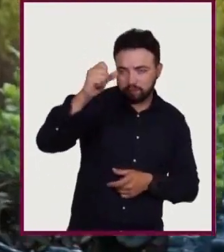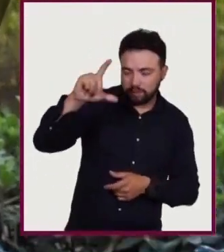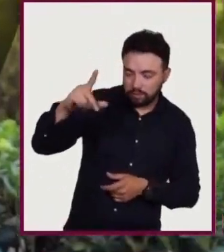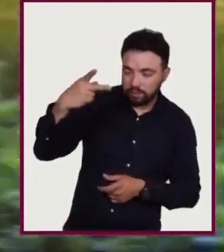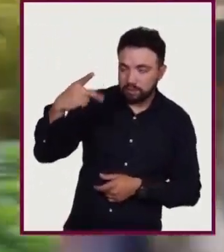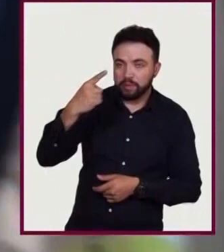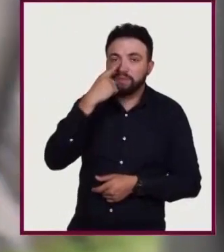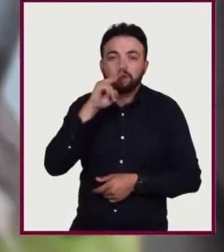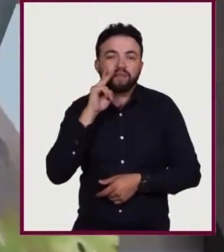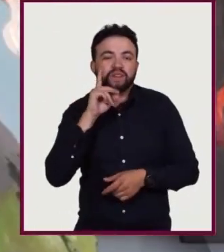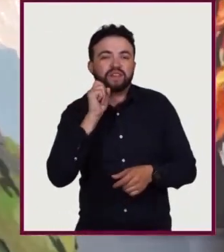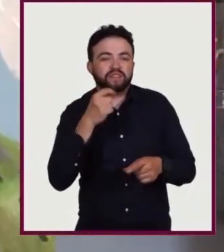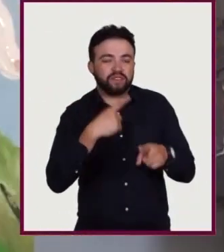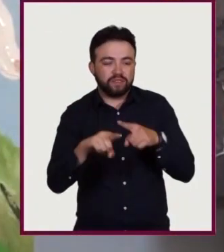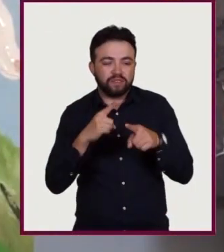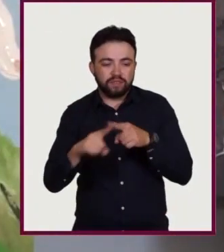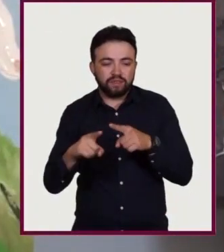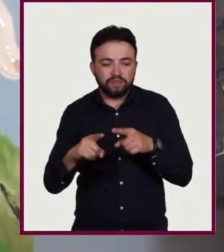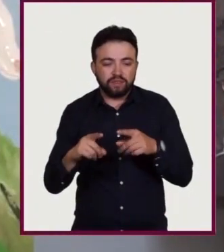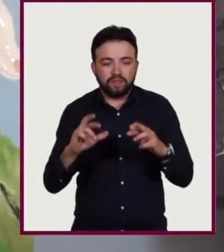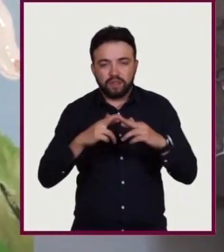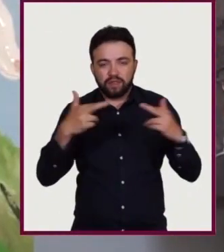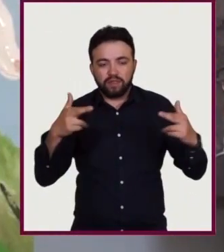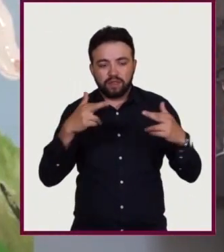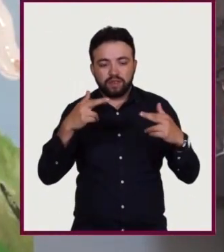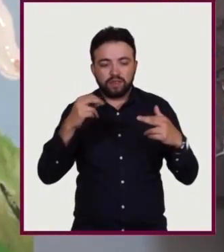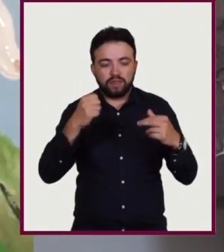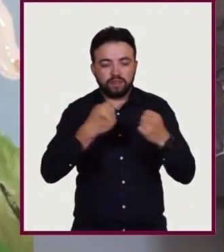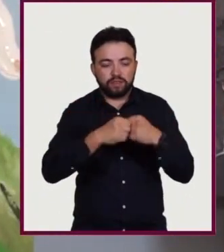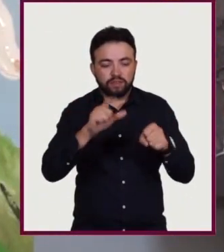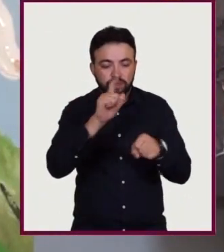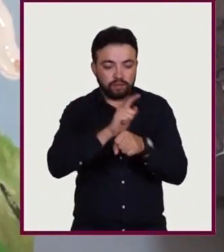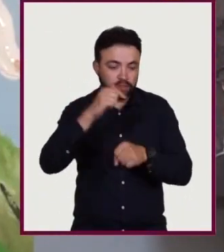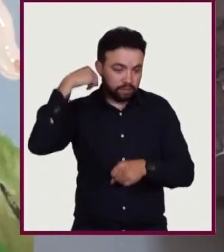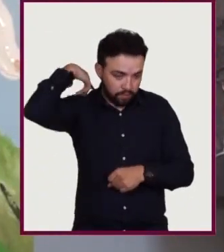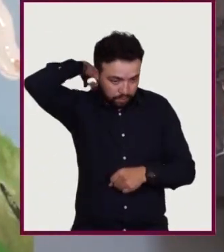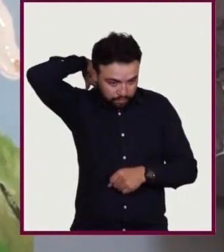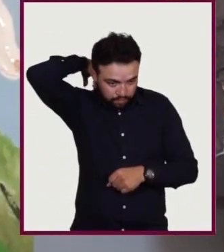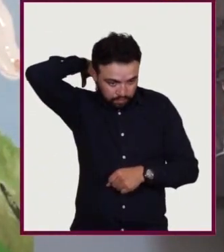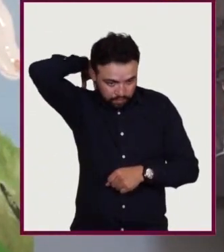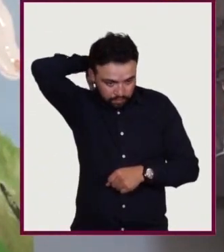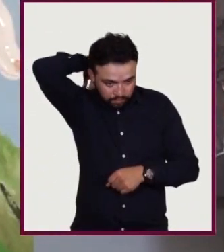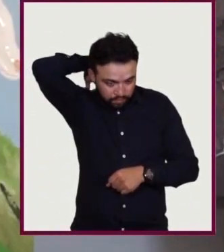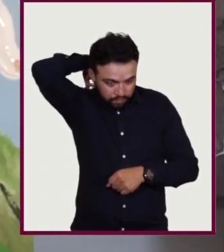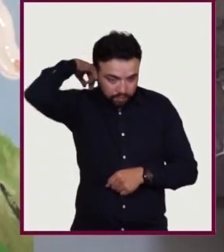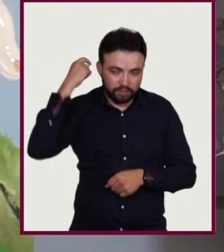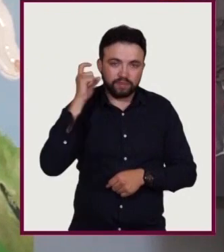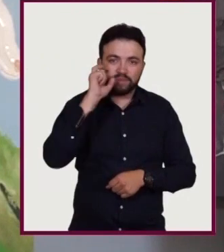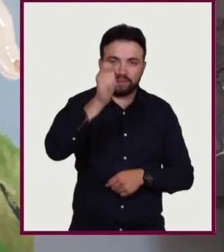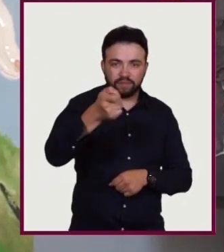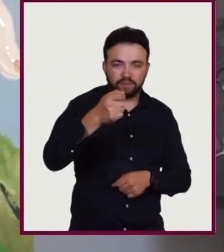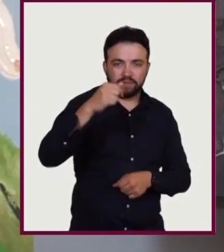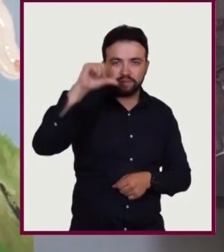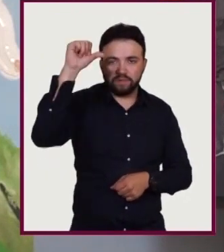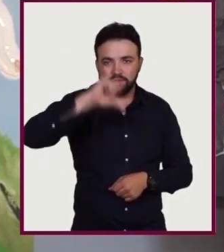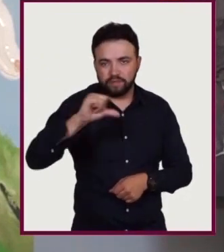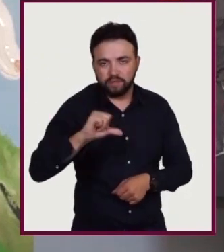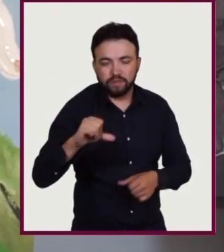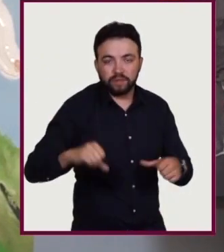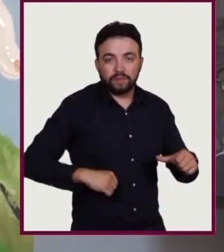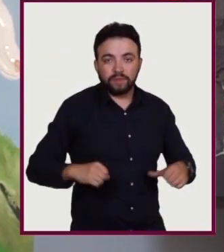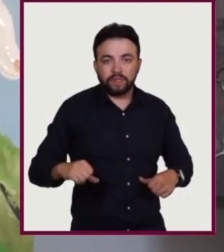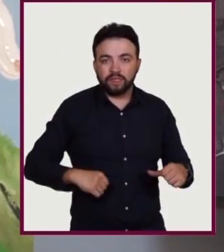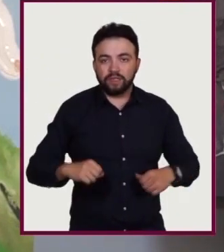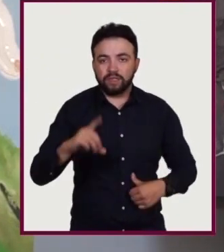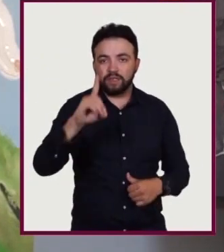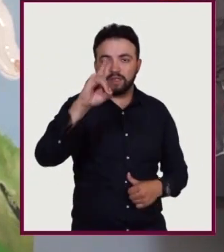en redes sociales. ¿Qué significa ser un artista digital? Yo actualmente considero que ser un artista significa